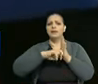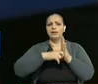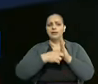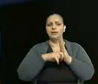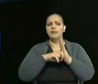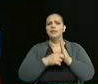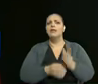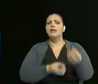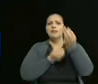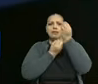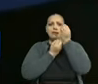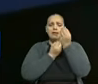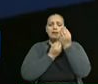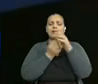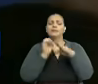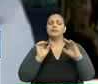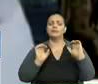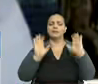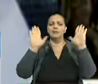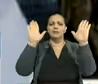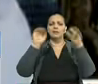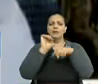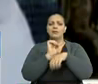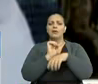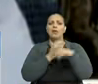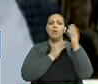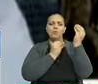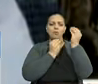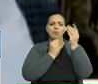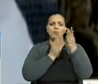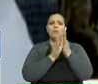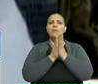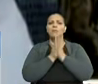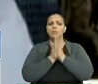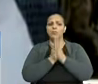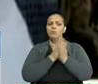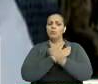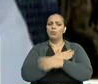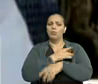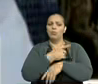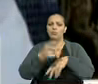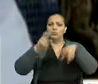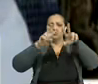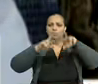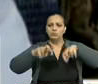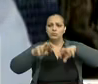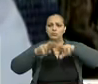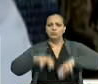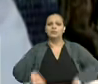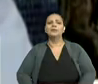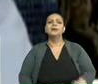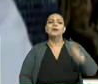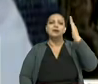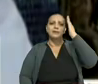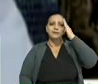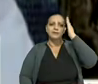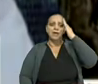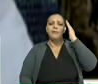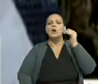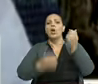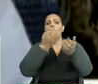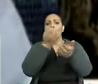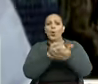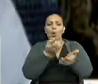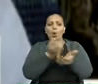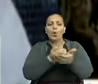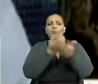la supuesta irregularidad. Todas estas contrataciones son sujetas a una auditoría por parte de la Contraloría General del Estado, que nosotros